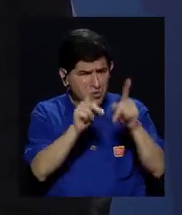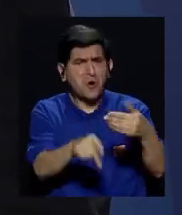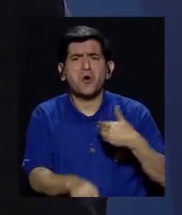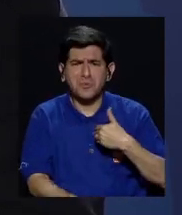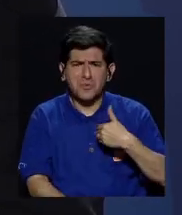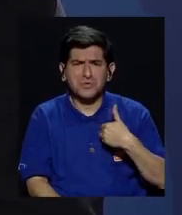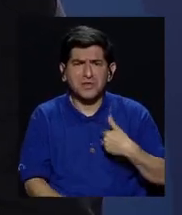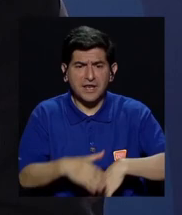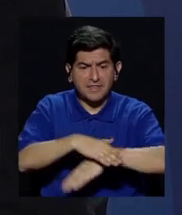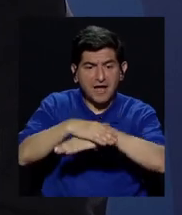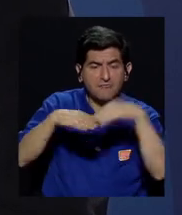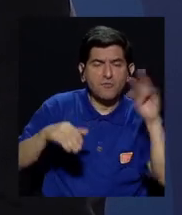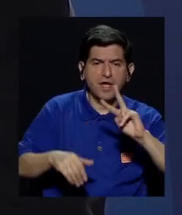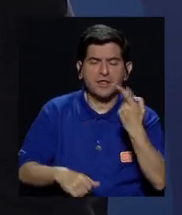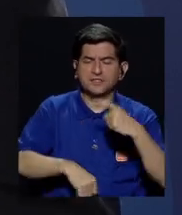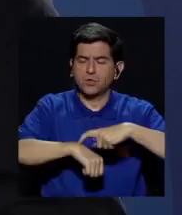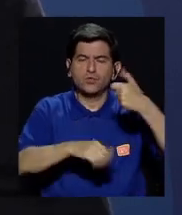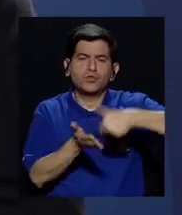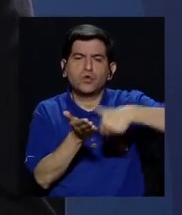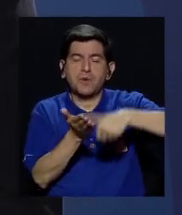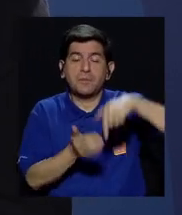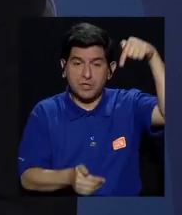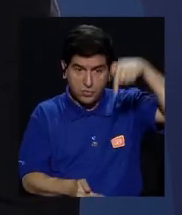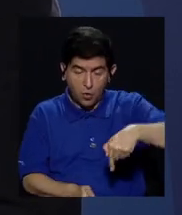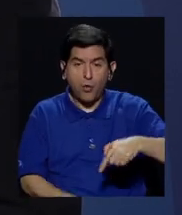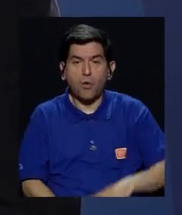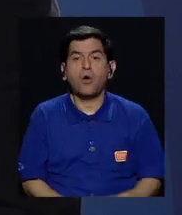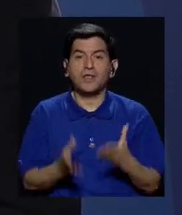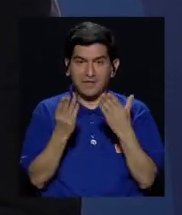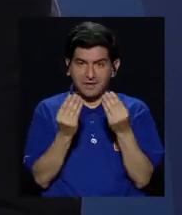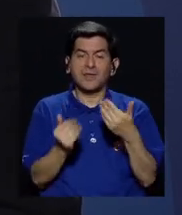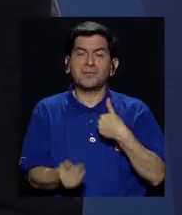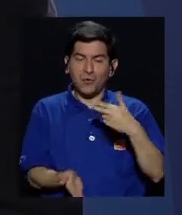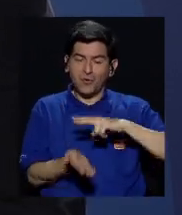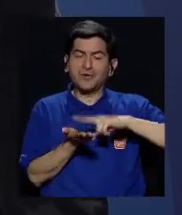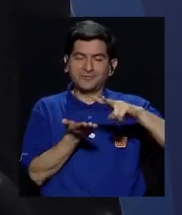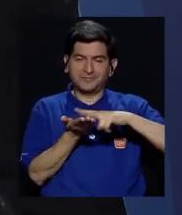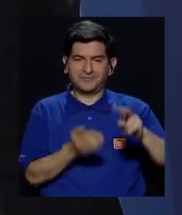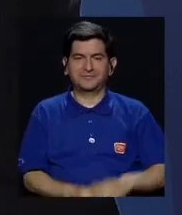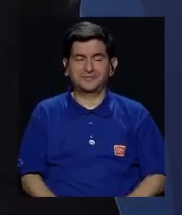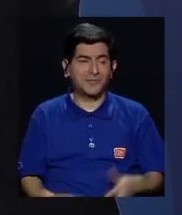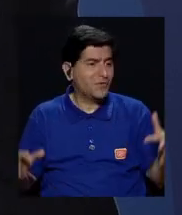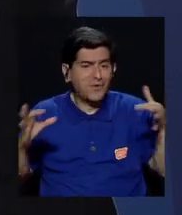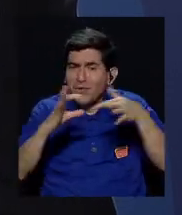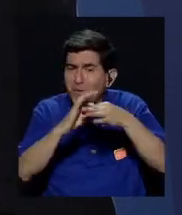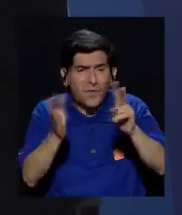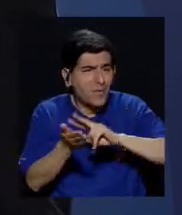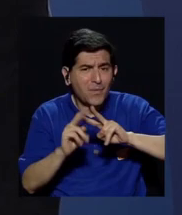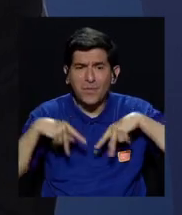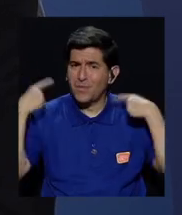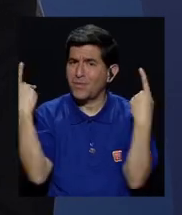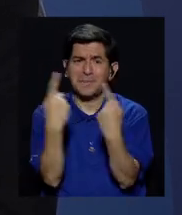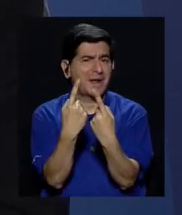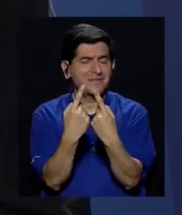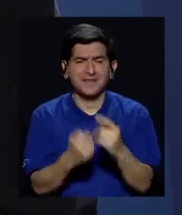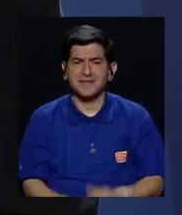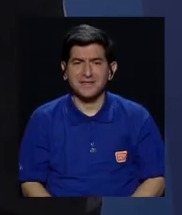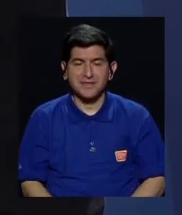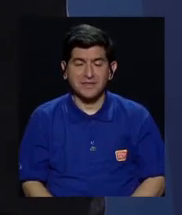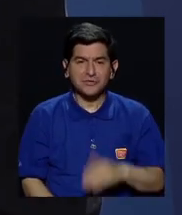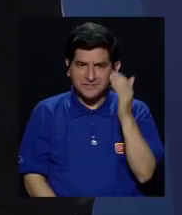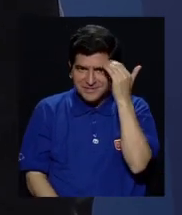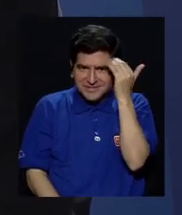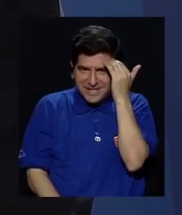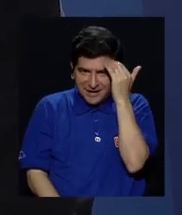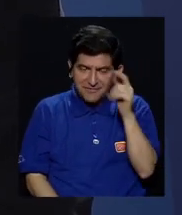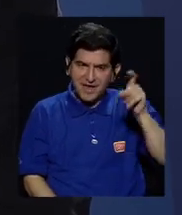posibilidades de quedarse fuera de una segunda ronda electoral hoy es ese gran temor de liberación nacional no aglutina su partido y al no aglutinar lo a